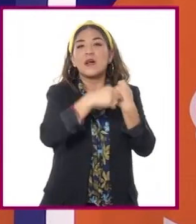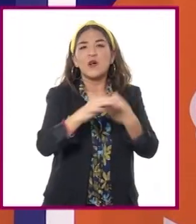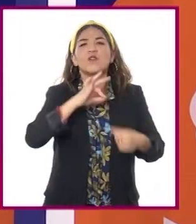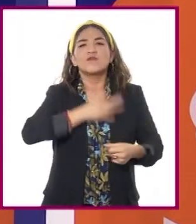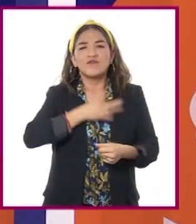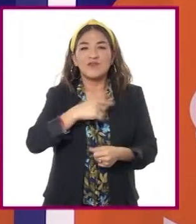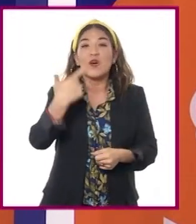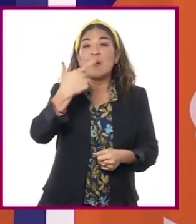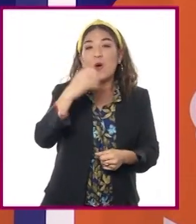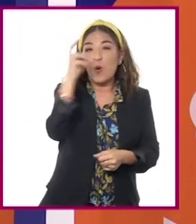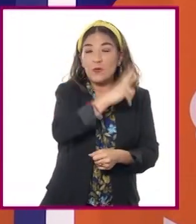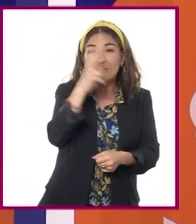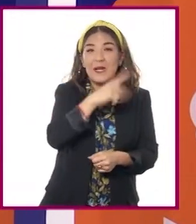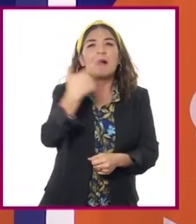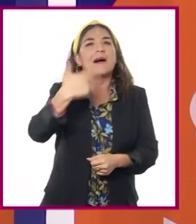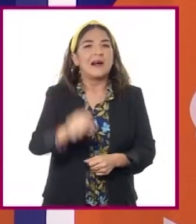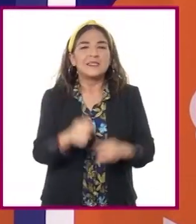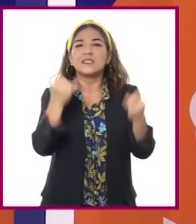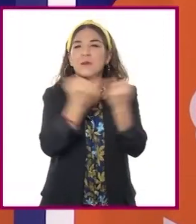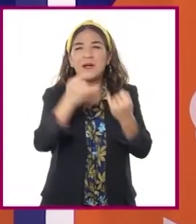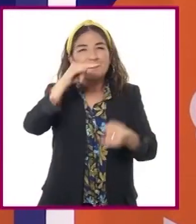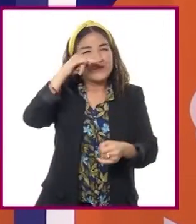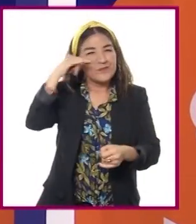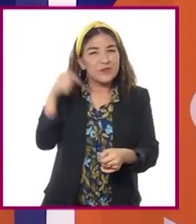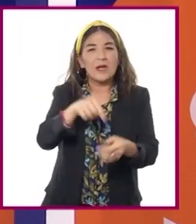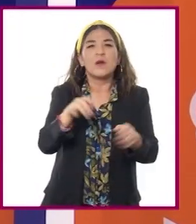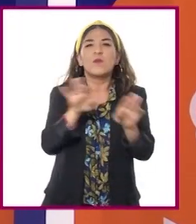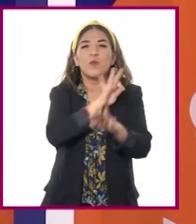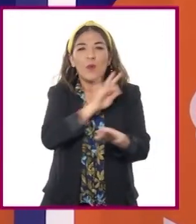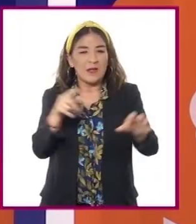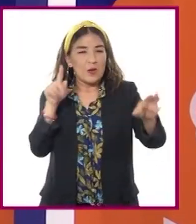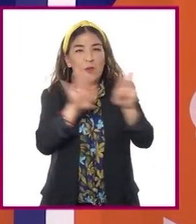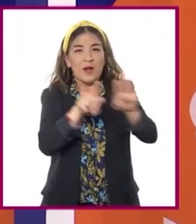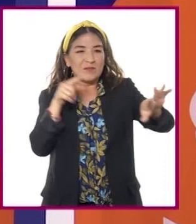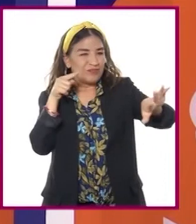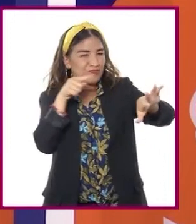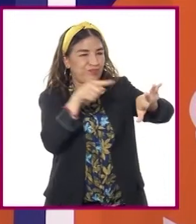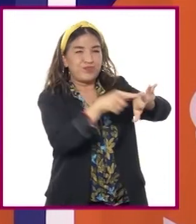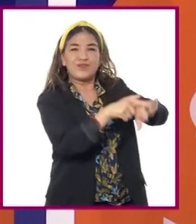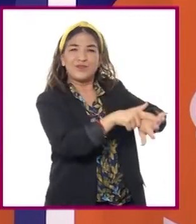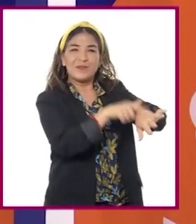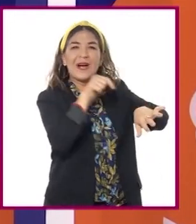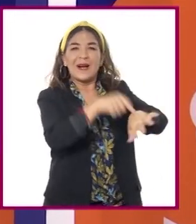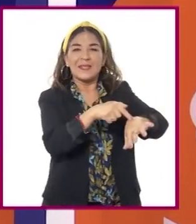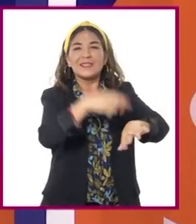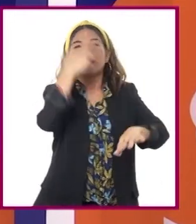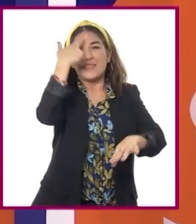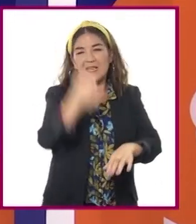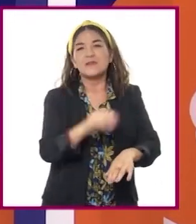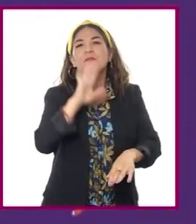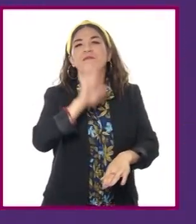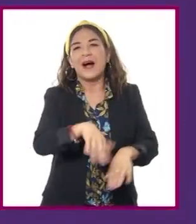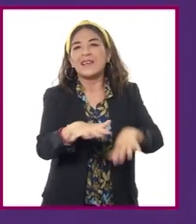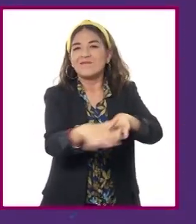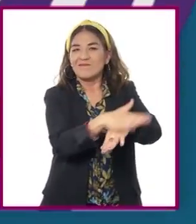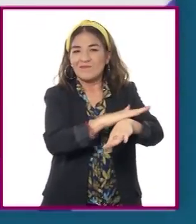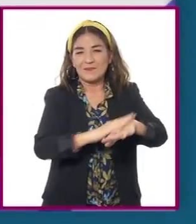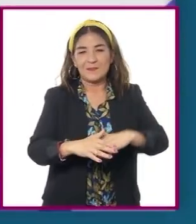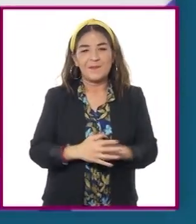es un gas y las pequeñas moléculas pueden atravesar cualquier resquicio que haya dejado sin cubrir.